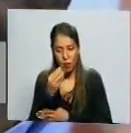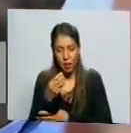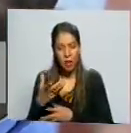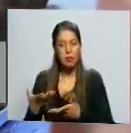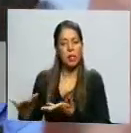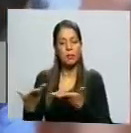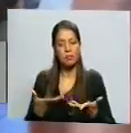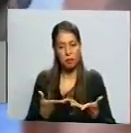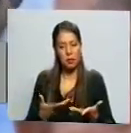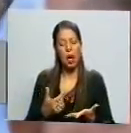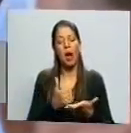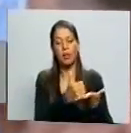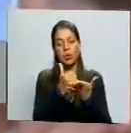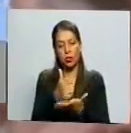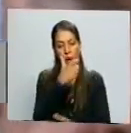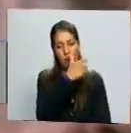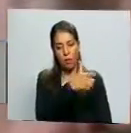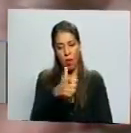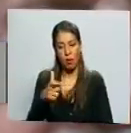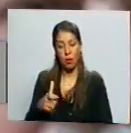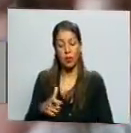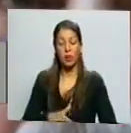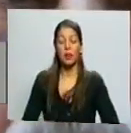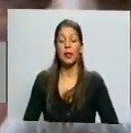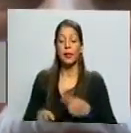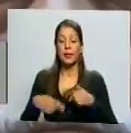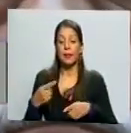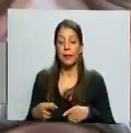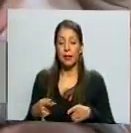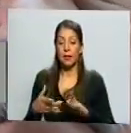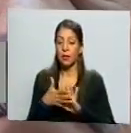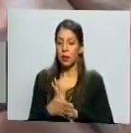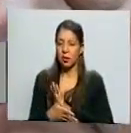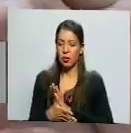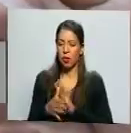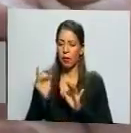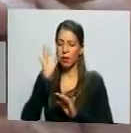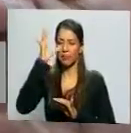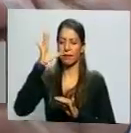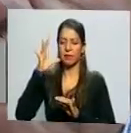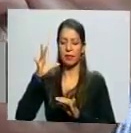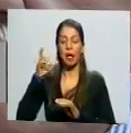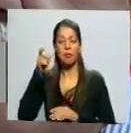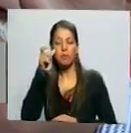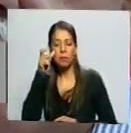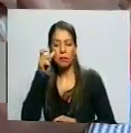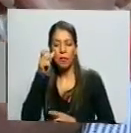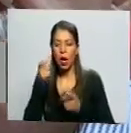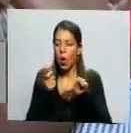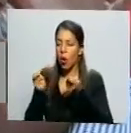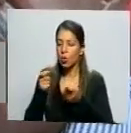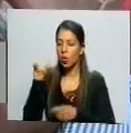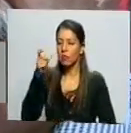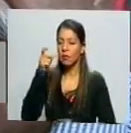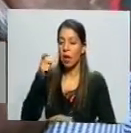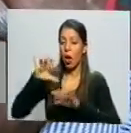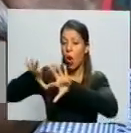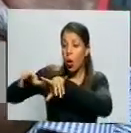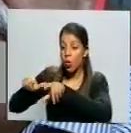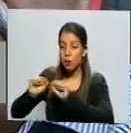de la coyuntura de guerra. Y adicionalmente la generación de los mecanismos de control para la lucha